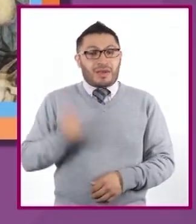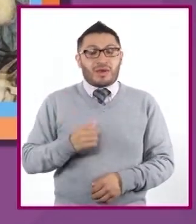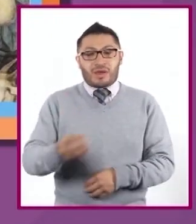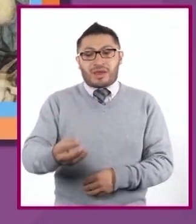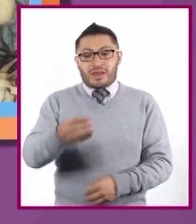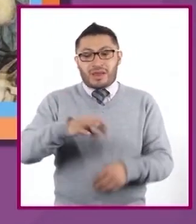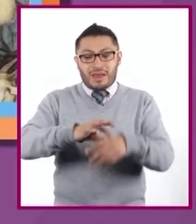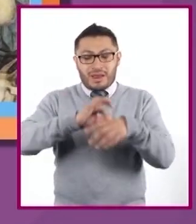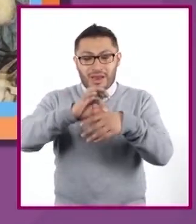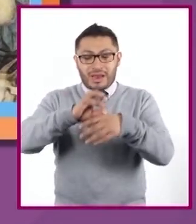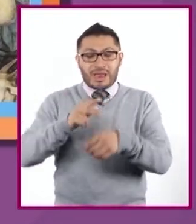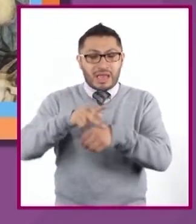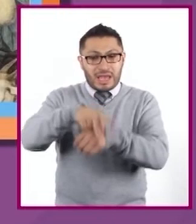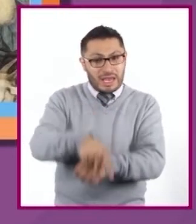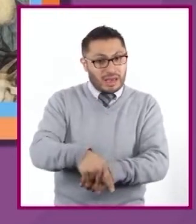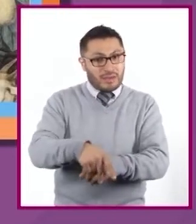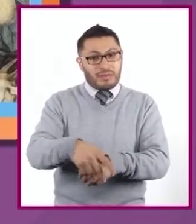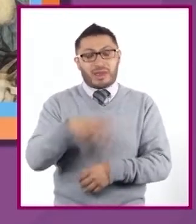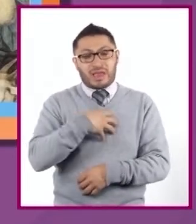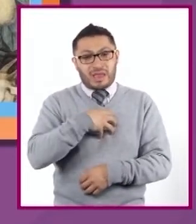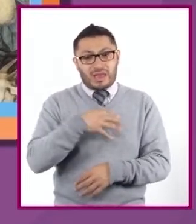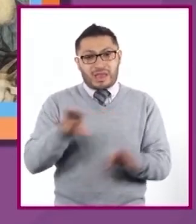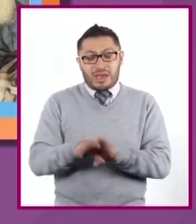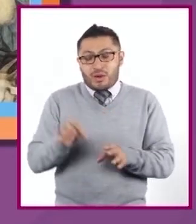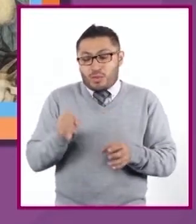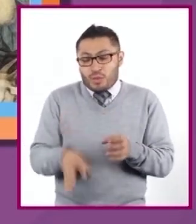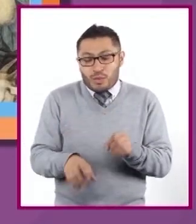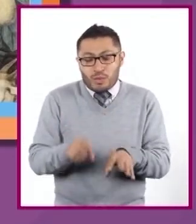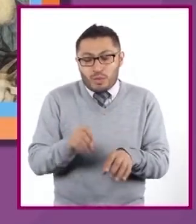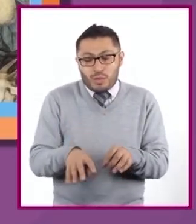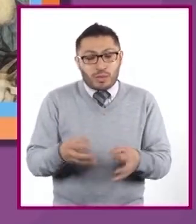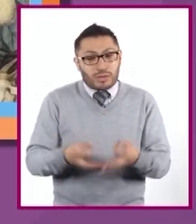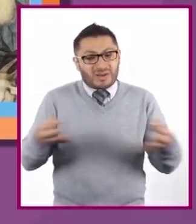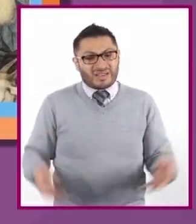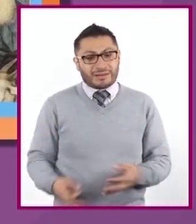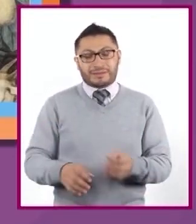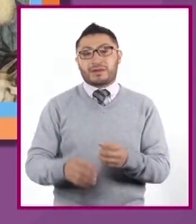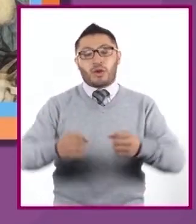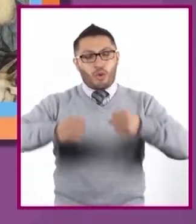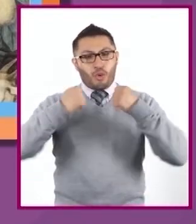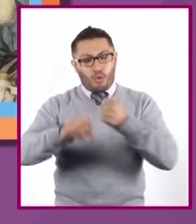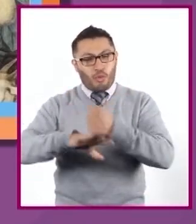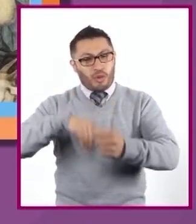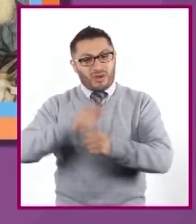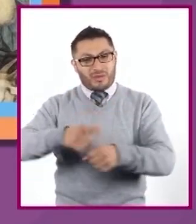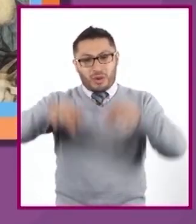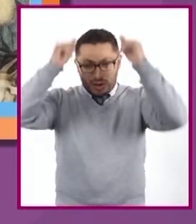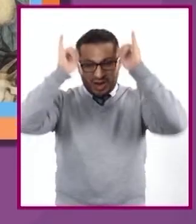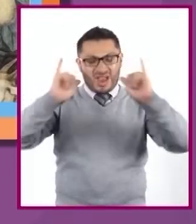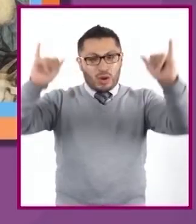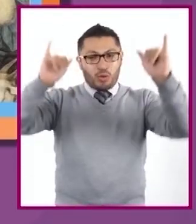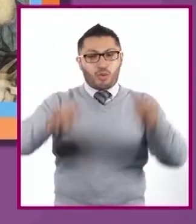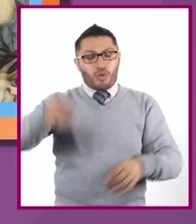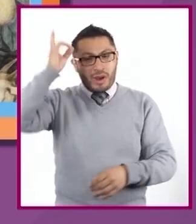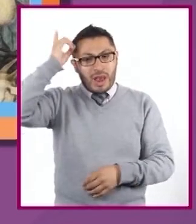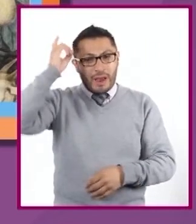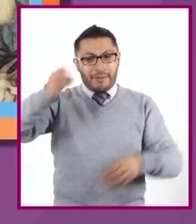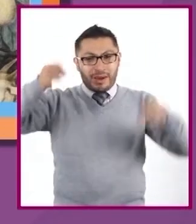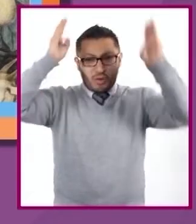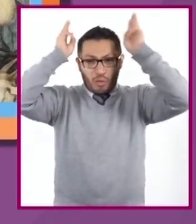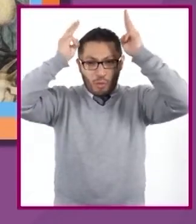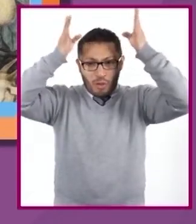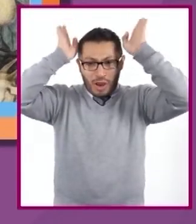piel y sus desechos como abono. Para las tierras de cultivo, la fuerza de los animales, como toros, caballos, mulas y